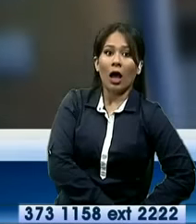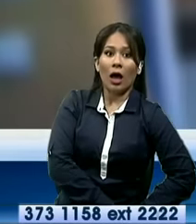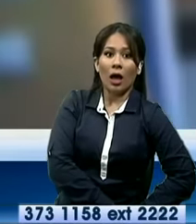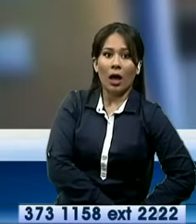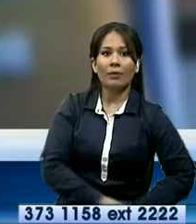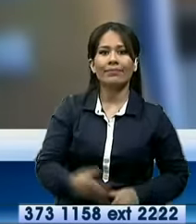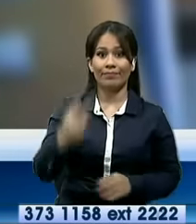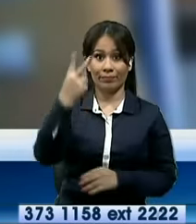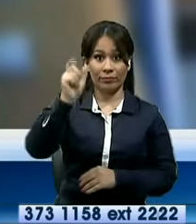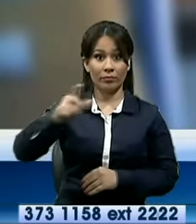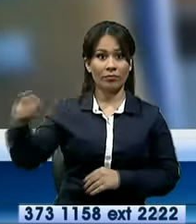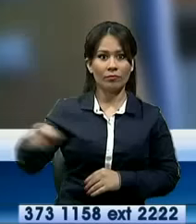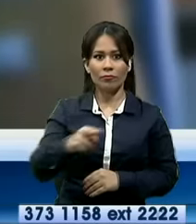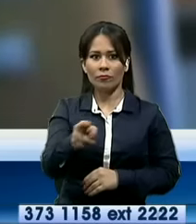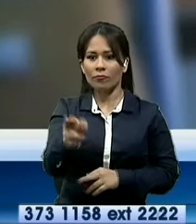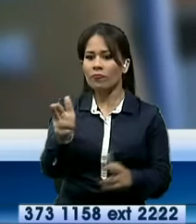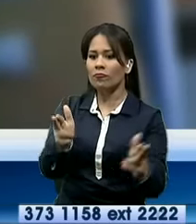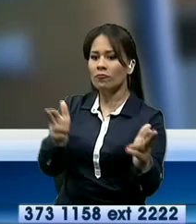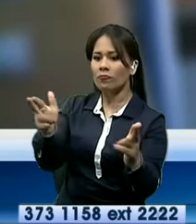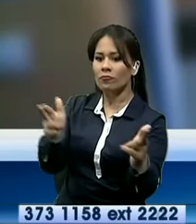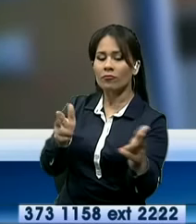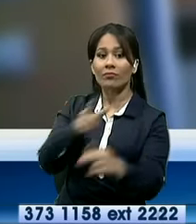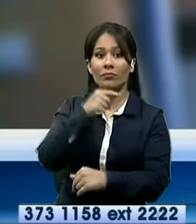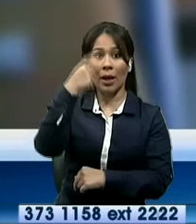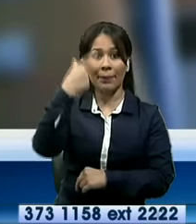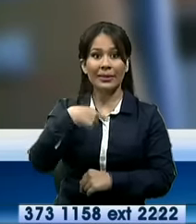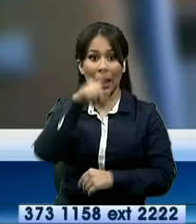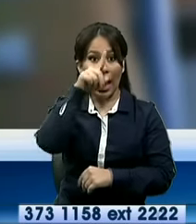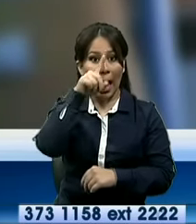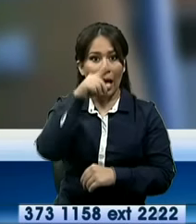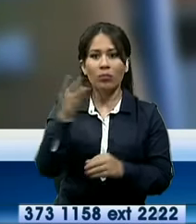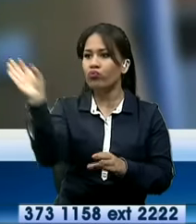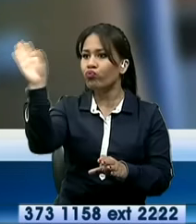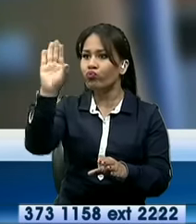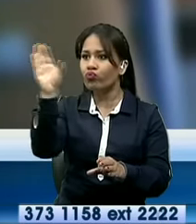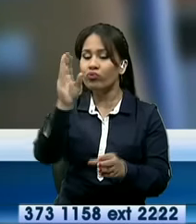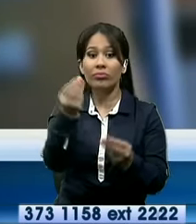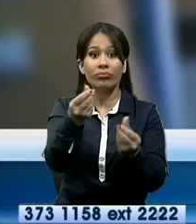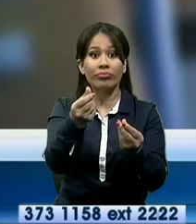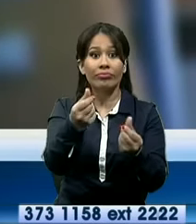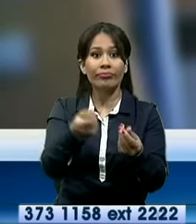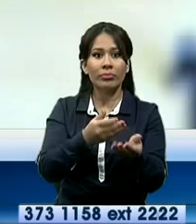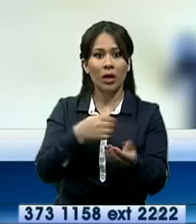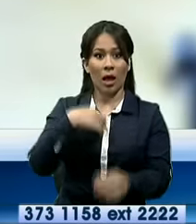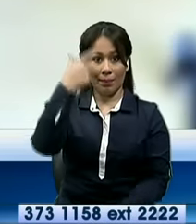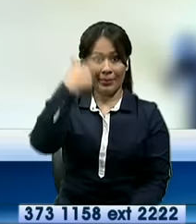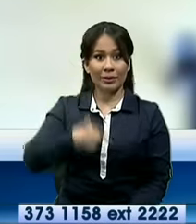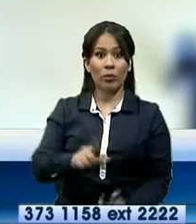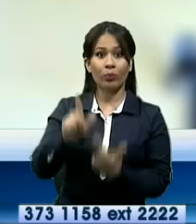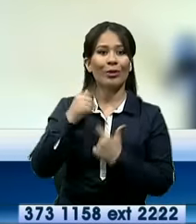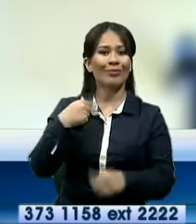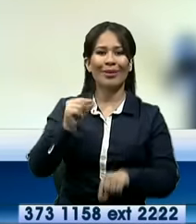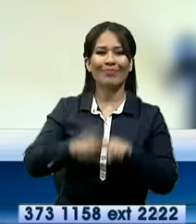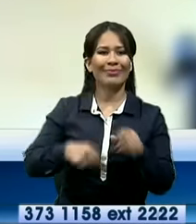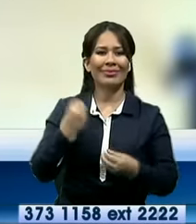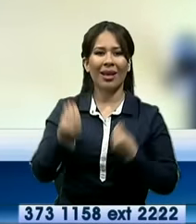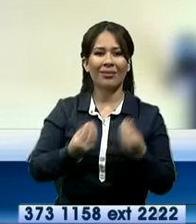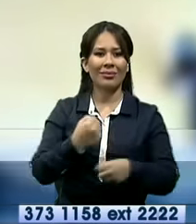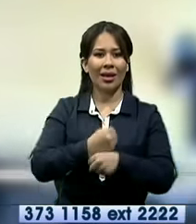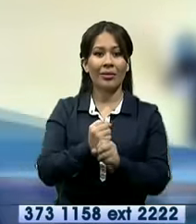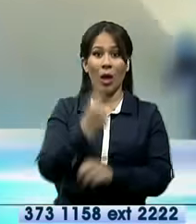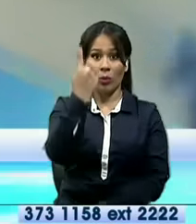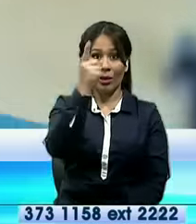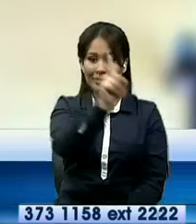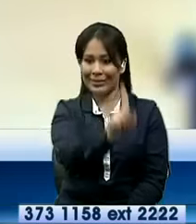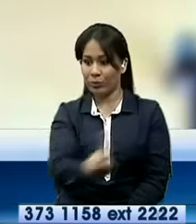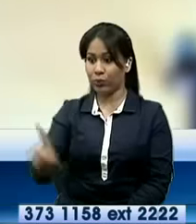Los dos sujetos someten a los funcionarios y rápidamente buscan el dinero. El guardia en el piso nada puede hacer. El único cliente abandona el